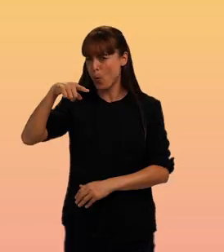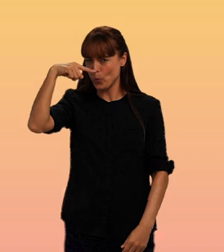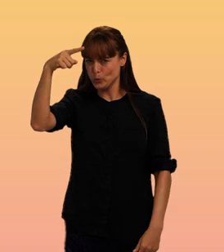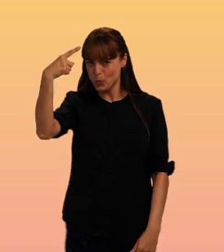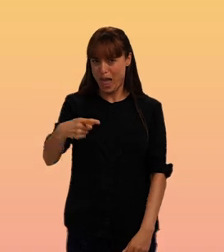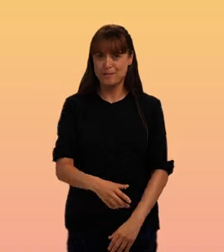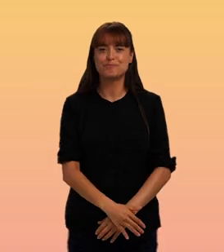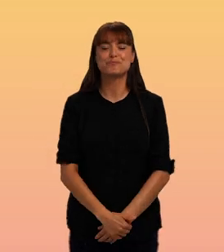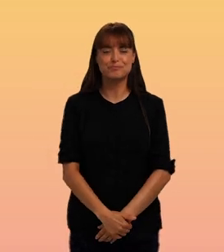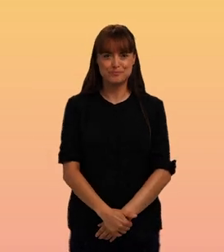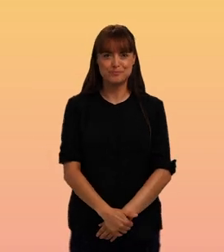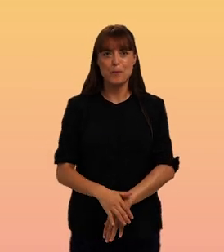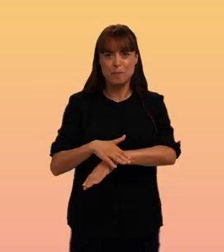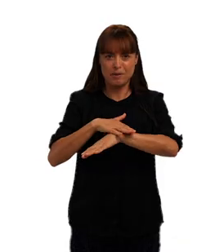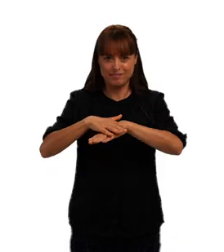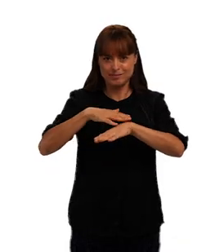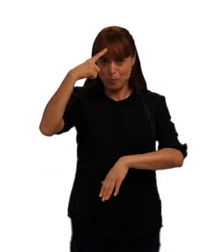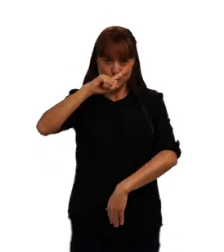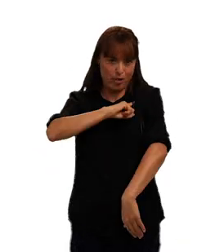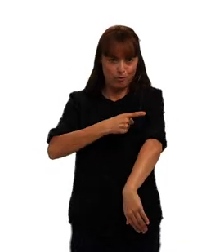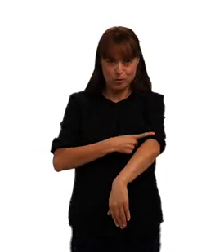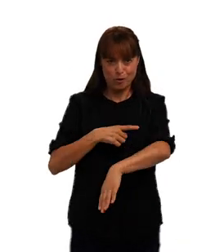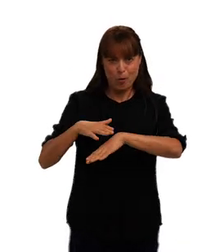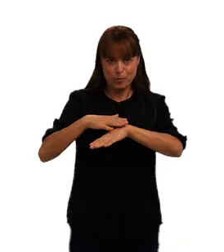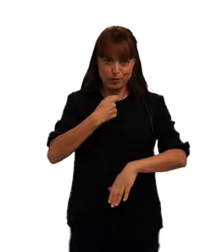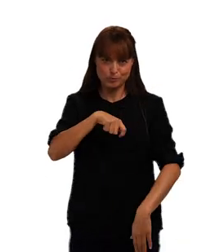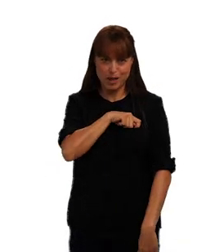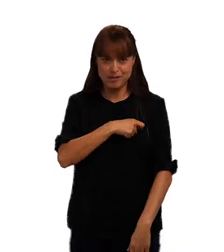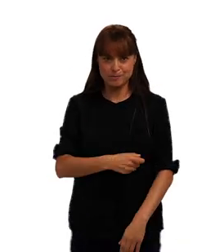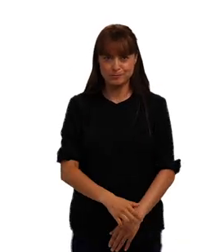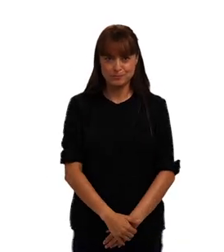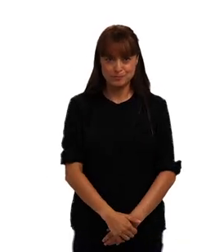egiteko ematen dute. Kultura Ministerioa, Espainiako Gobernua.